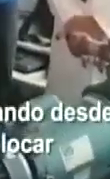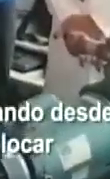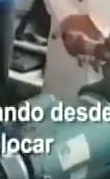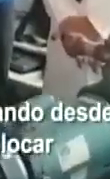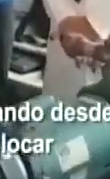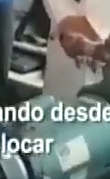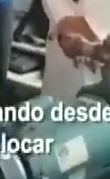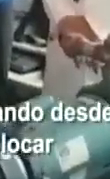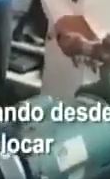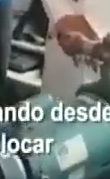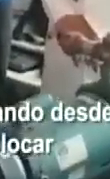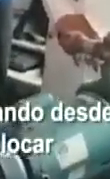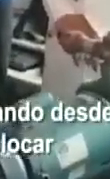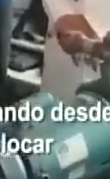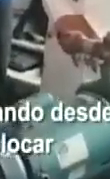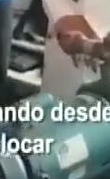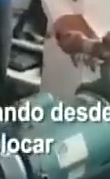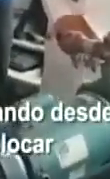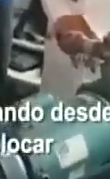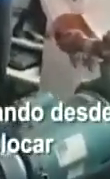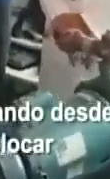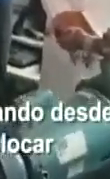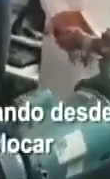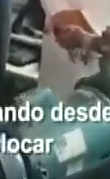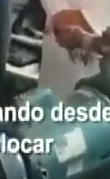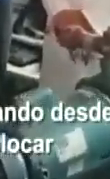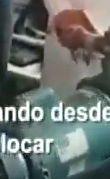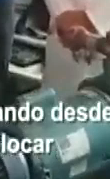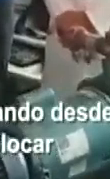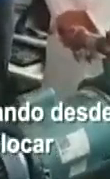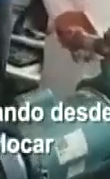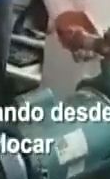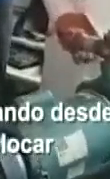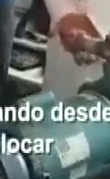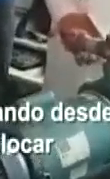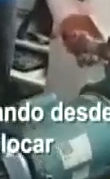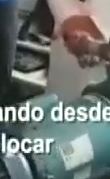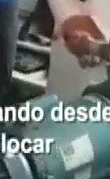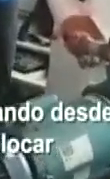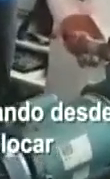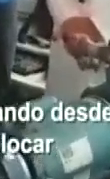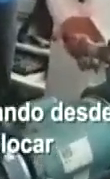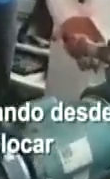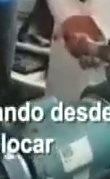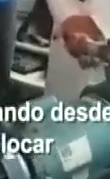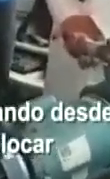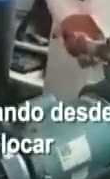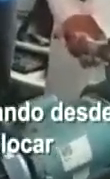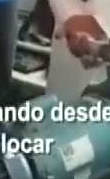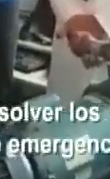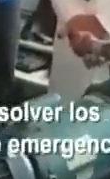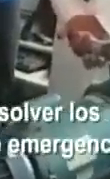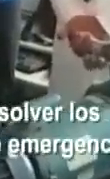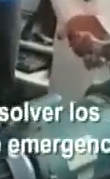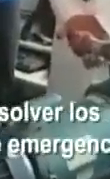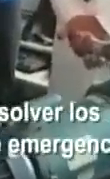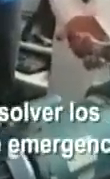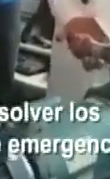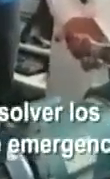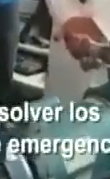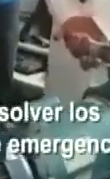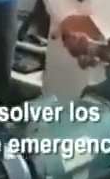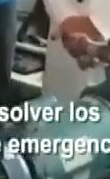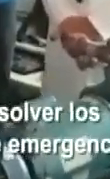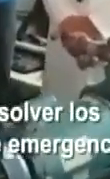llevando las bombas que están fallando hace un tiempo y el compromiso de colocar un tanque de más